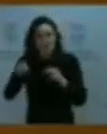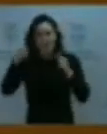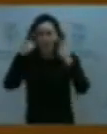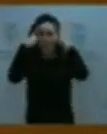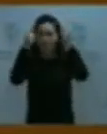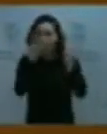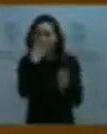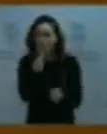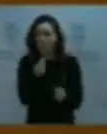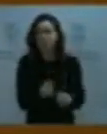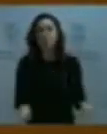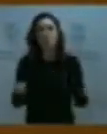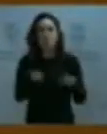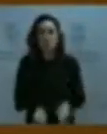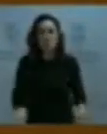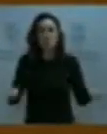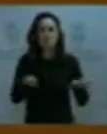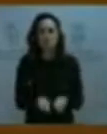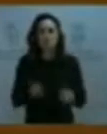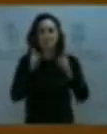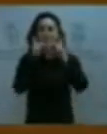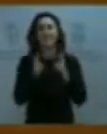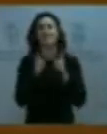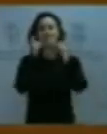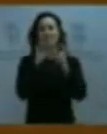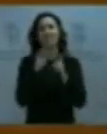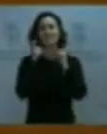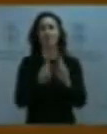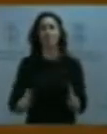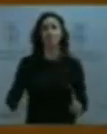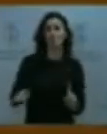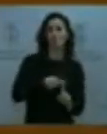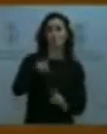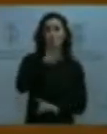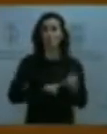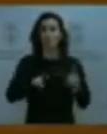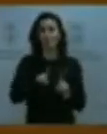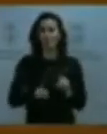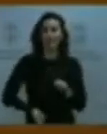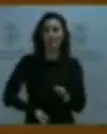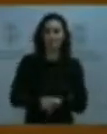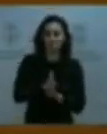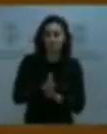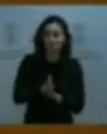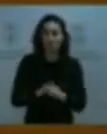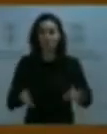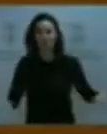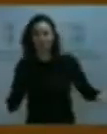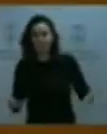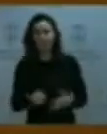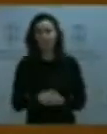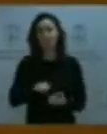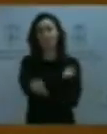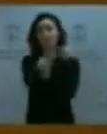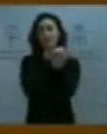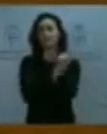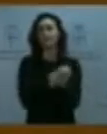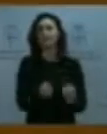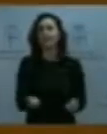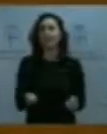intentando solucionar el problema 20 años y lo siguen intentando. La empatía no se decide tener. La empatía